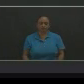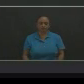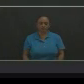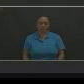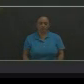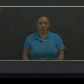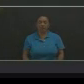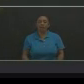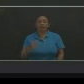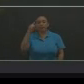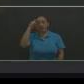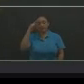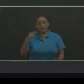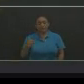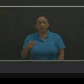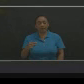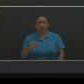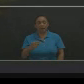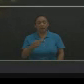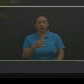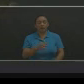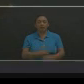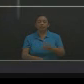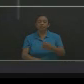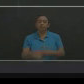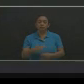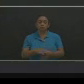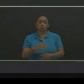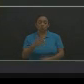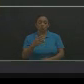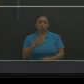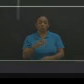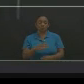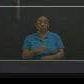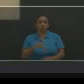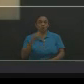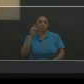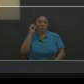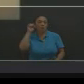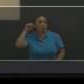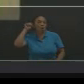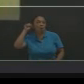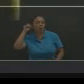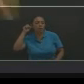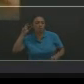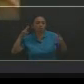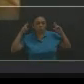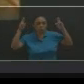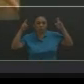Y fue un día de su cumpleaños cuando él oye un ruido en el cuarto de él.